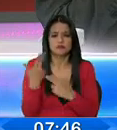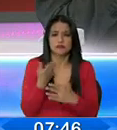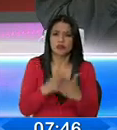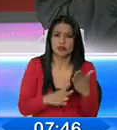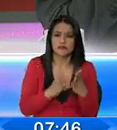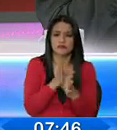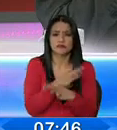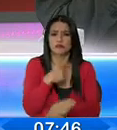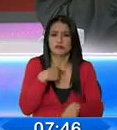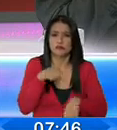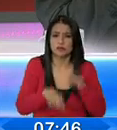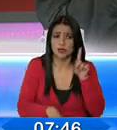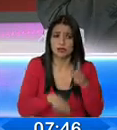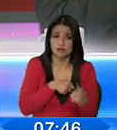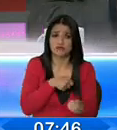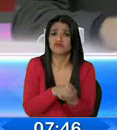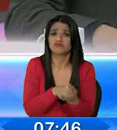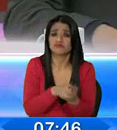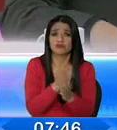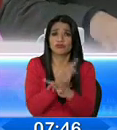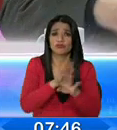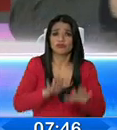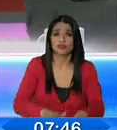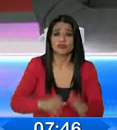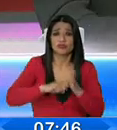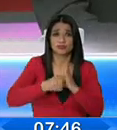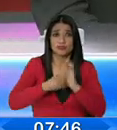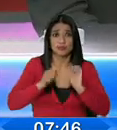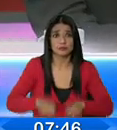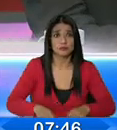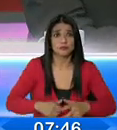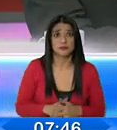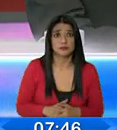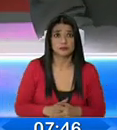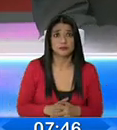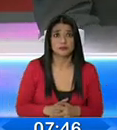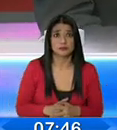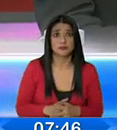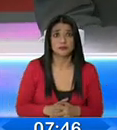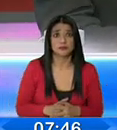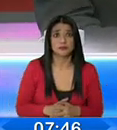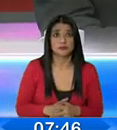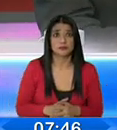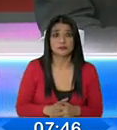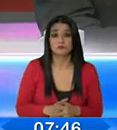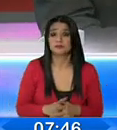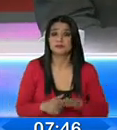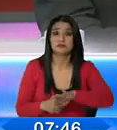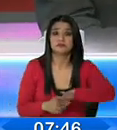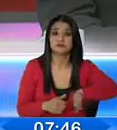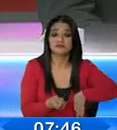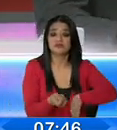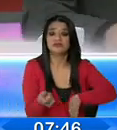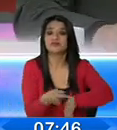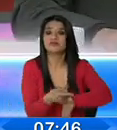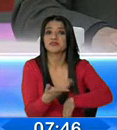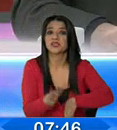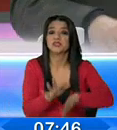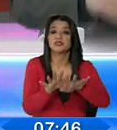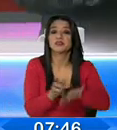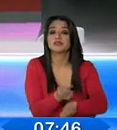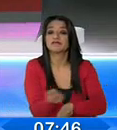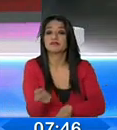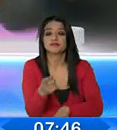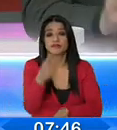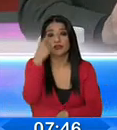contrario, hay que robustecer las funciones de la Contraloría. Como diría el señor Contralor, además de esa Secretaría, ya veremos qué dice el